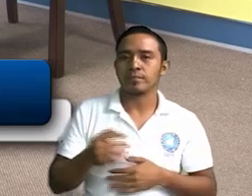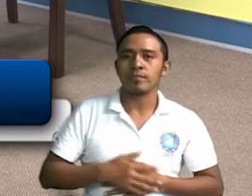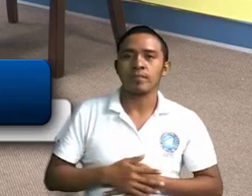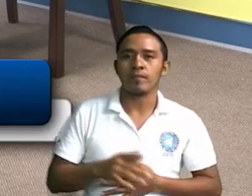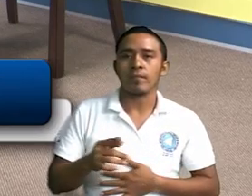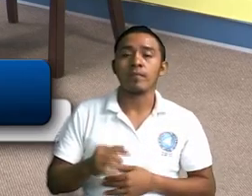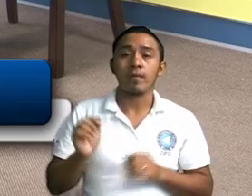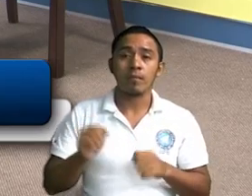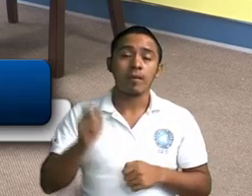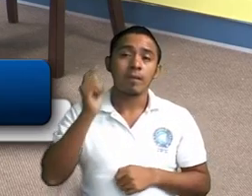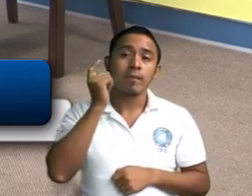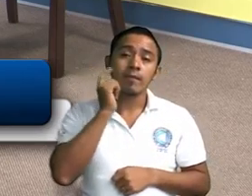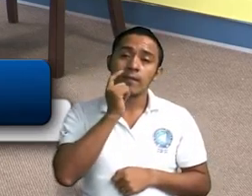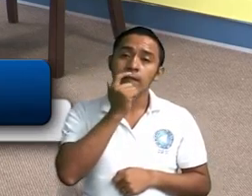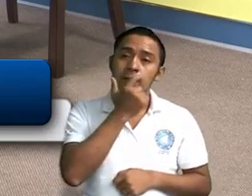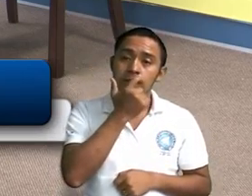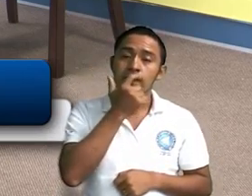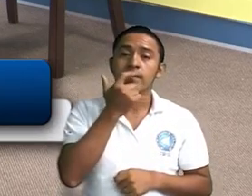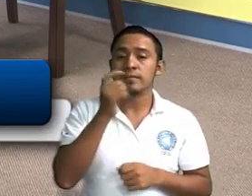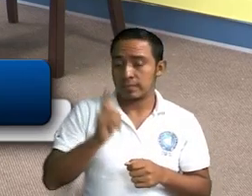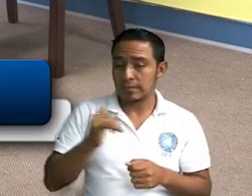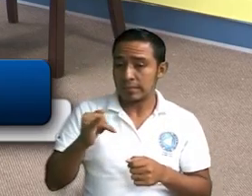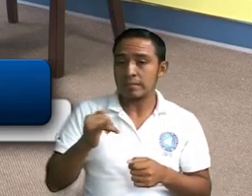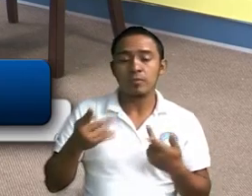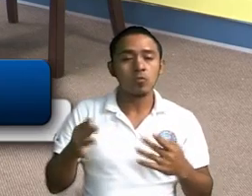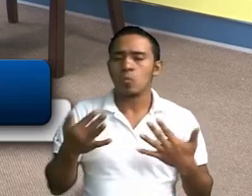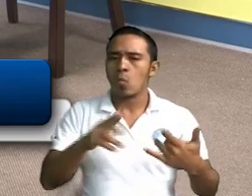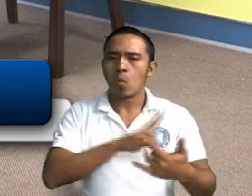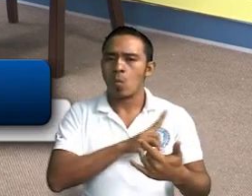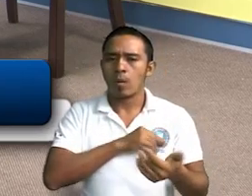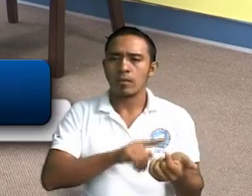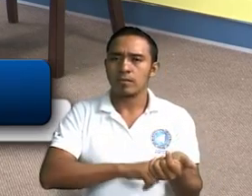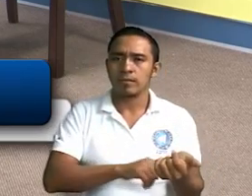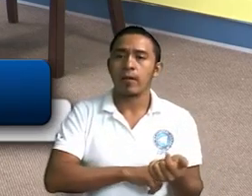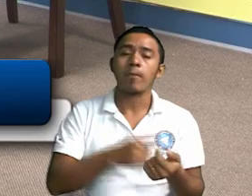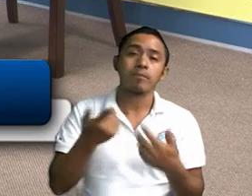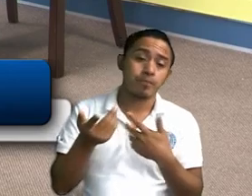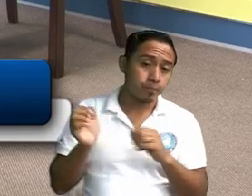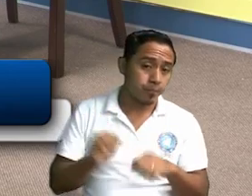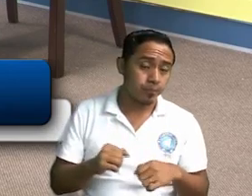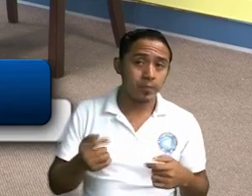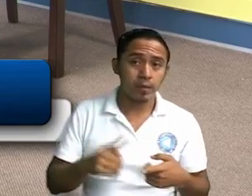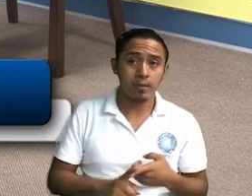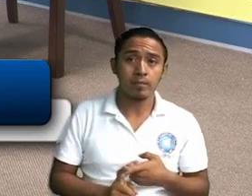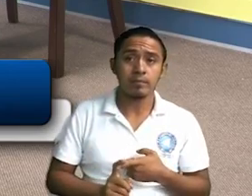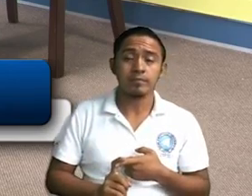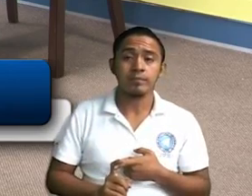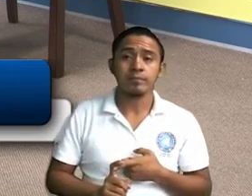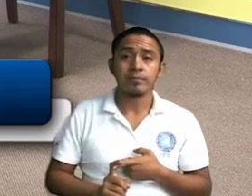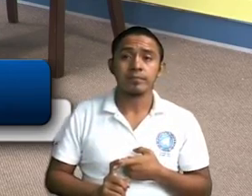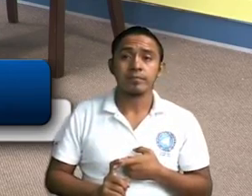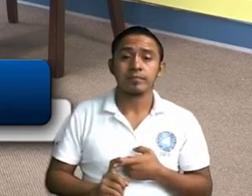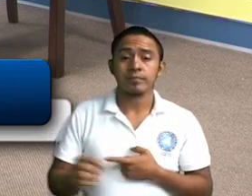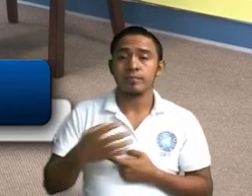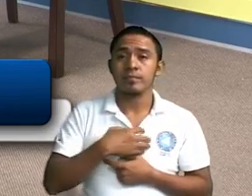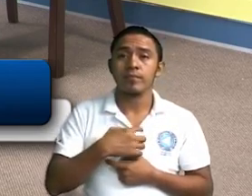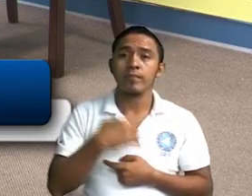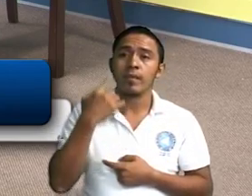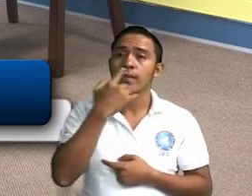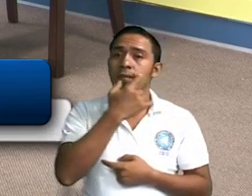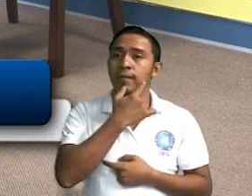necesariamente volvemos exactamente eso también puede estar relacionado como le decía la mayoría de los síntomas y signos en la cavidad bucal